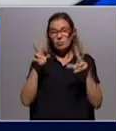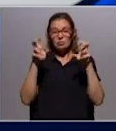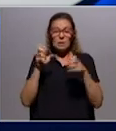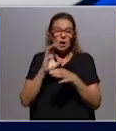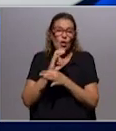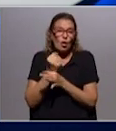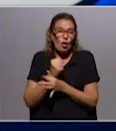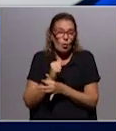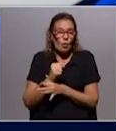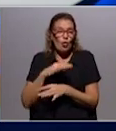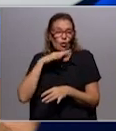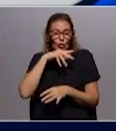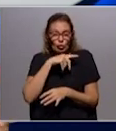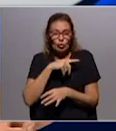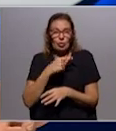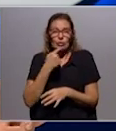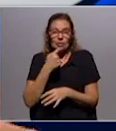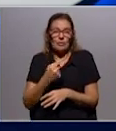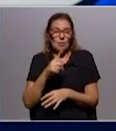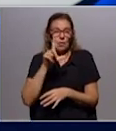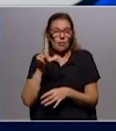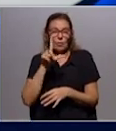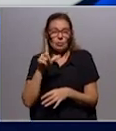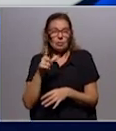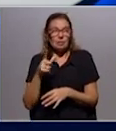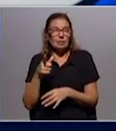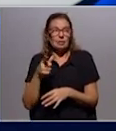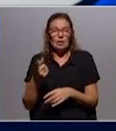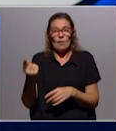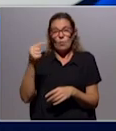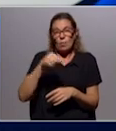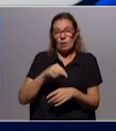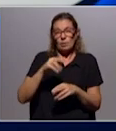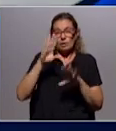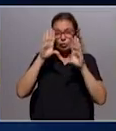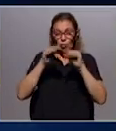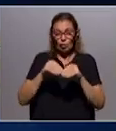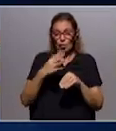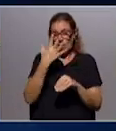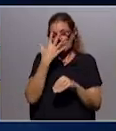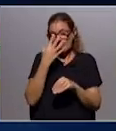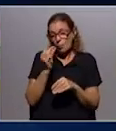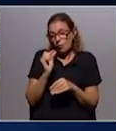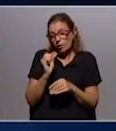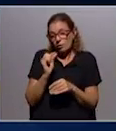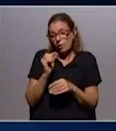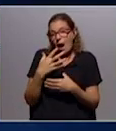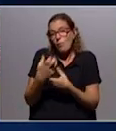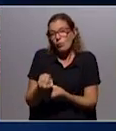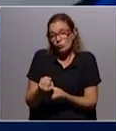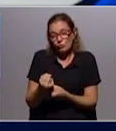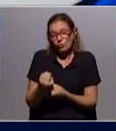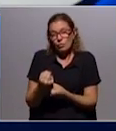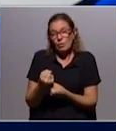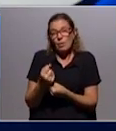corrupción y aportar a la transparencia es la novedad que les dimos el lunes de que vuelve todo carnaval nosotros somos estos somos un granito de arena pero creemos que